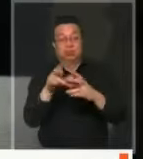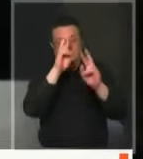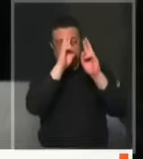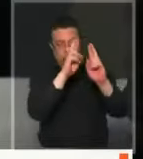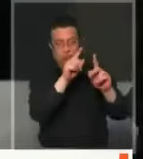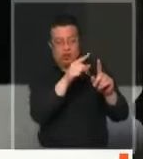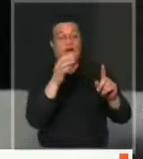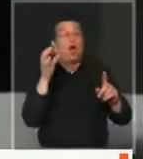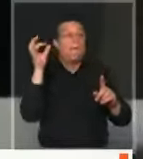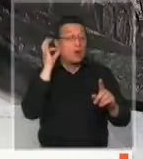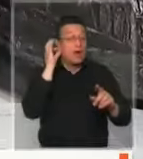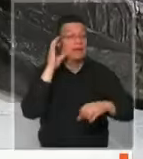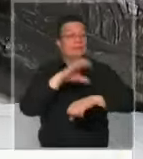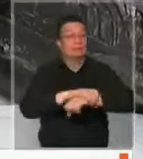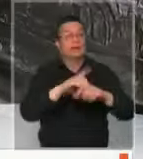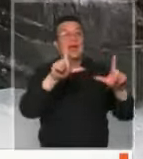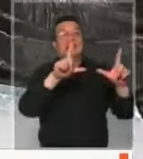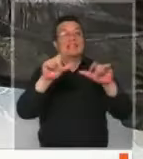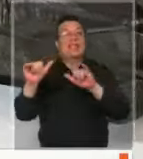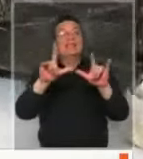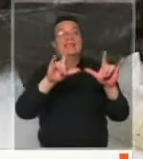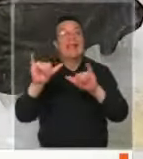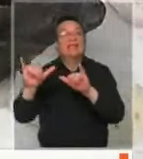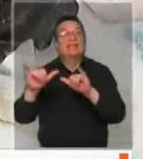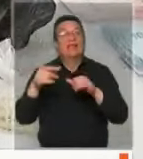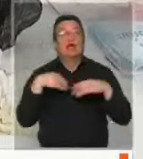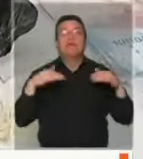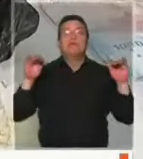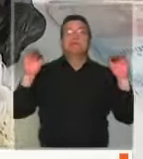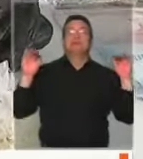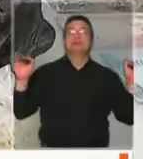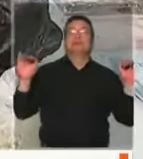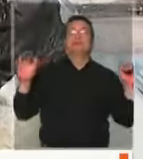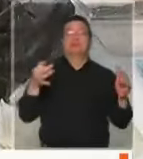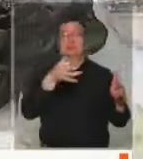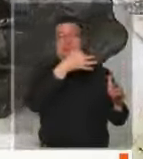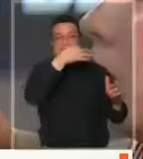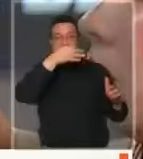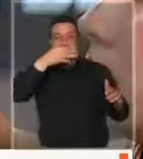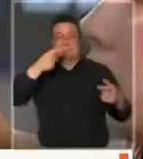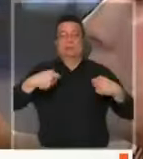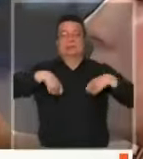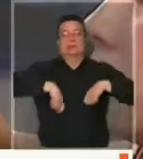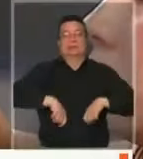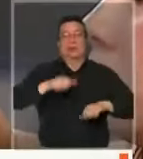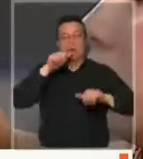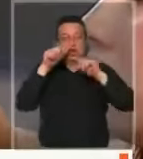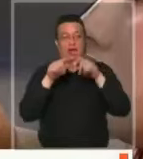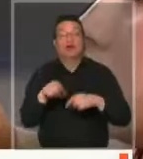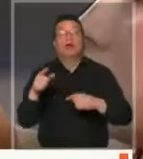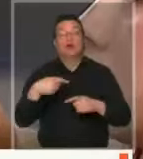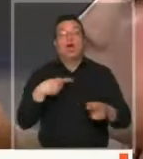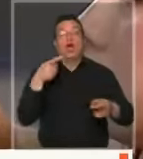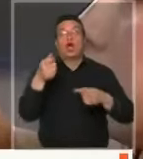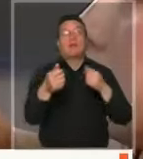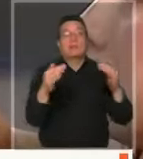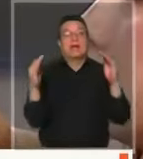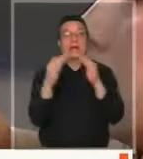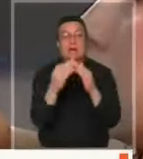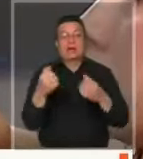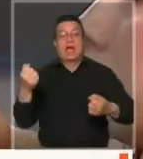ella fue detenida en Yay vivía una cómoda vida Gracias a su ilícito negocio de drogas logró adquirir bienes muebles como